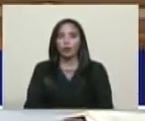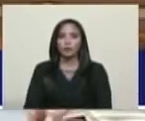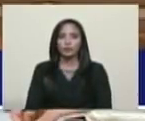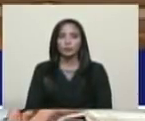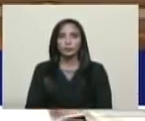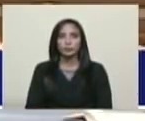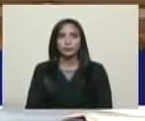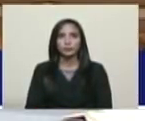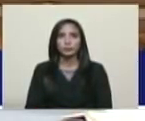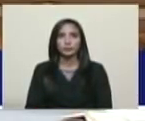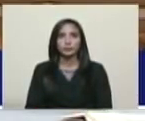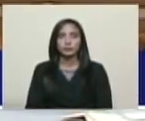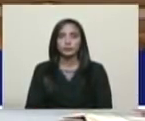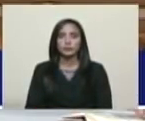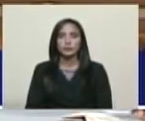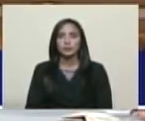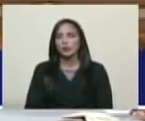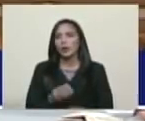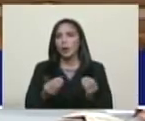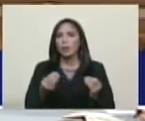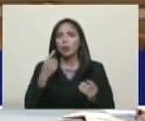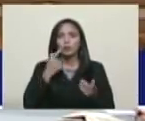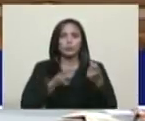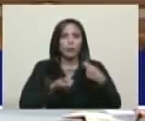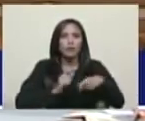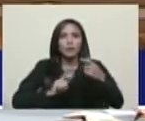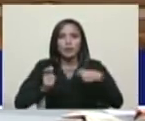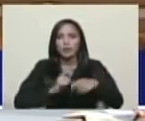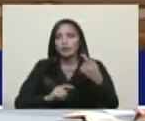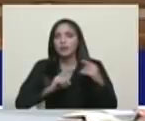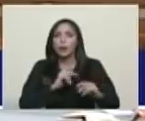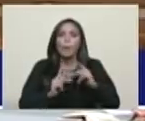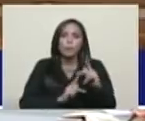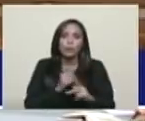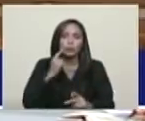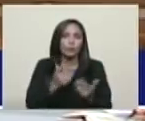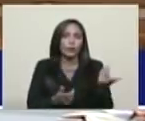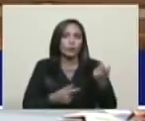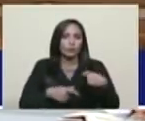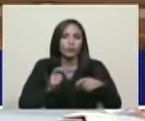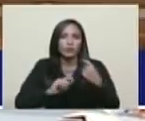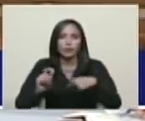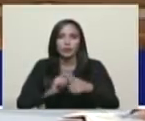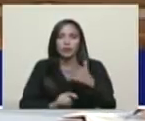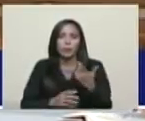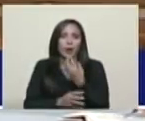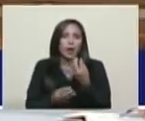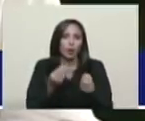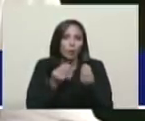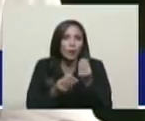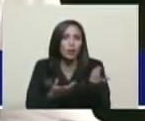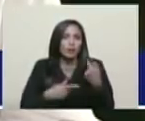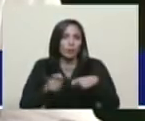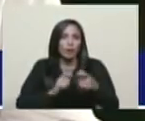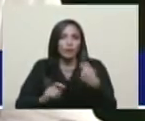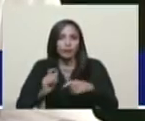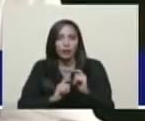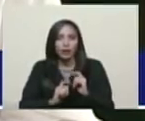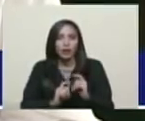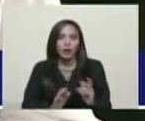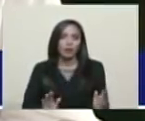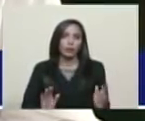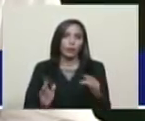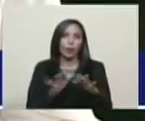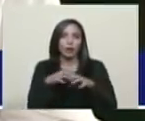porque muchas veces vamos a importar un producto X para complementar el consumo nacional y el